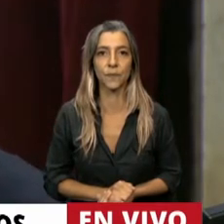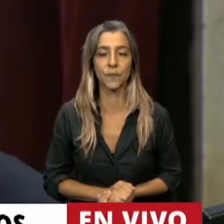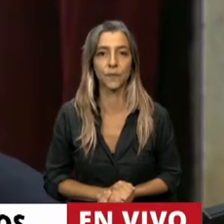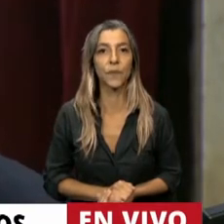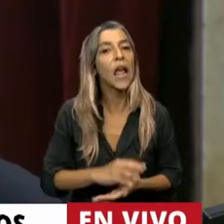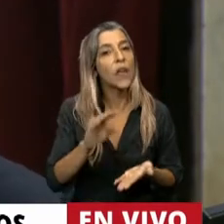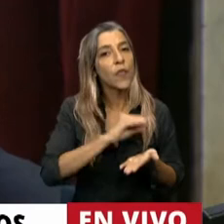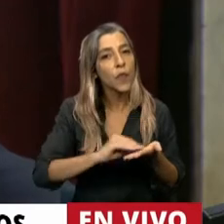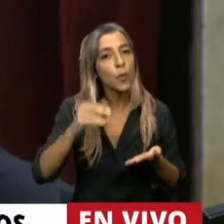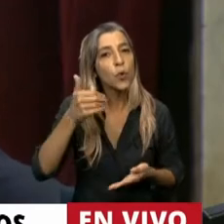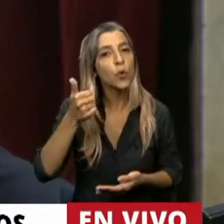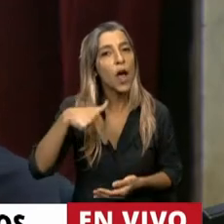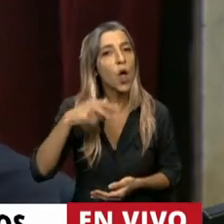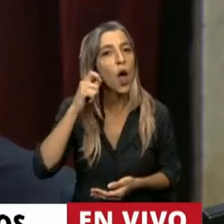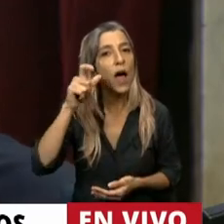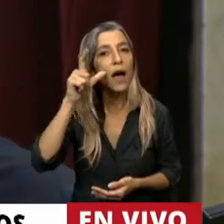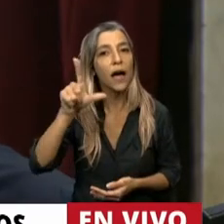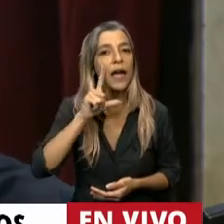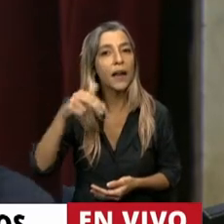diputado ln